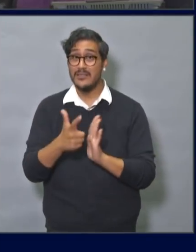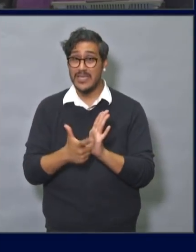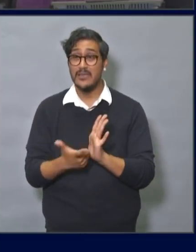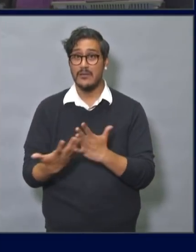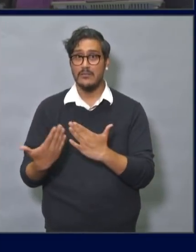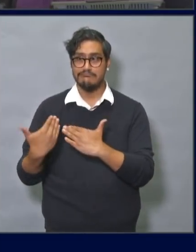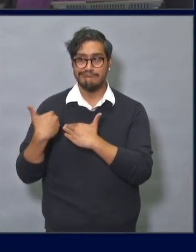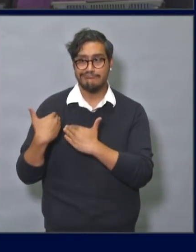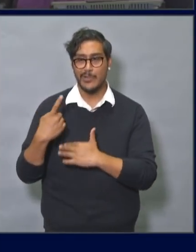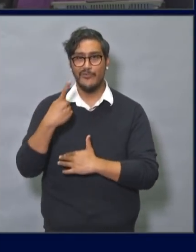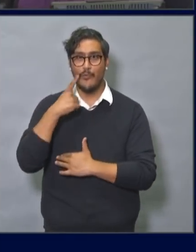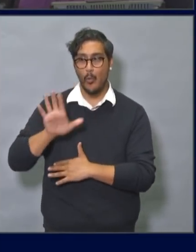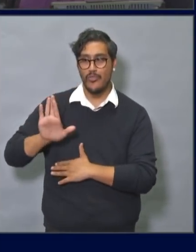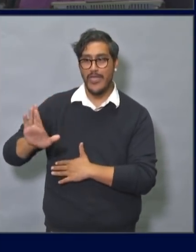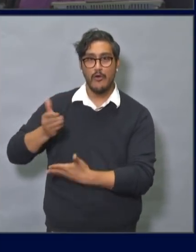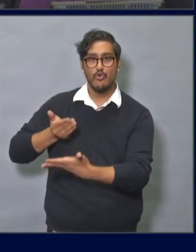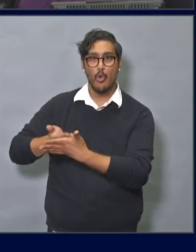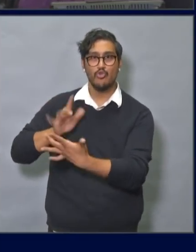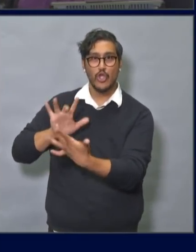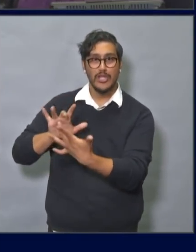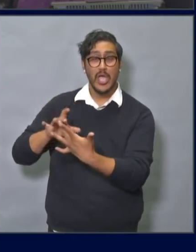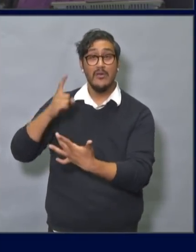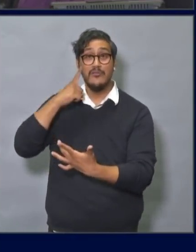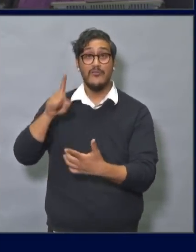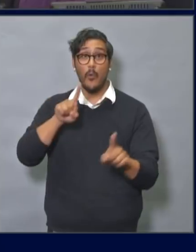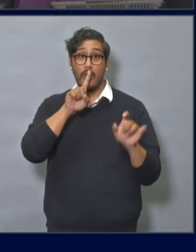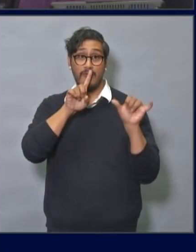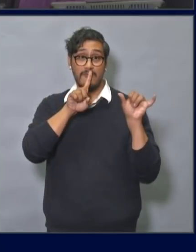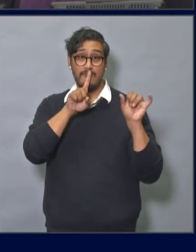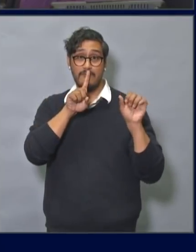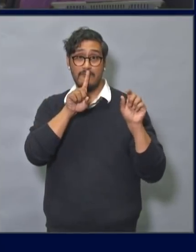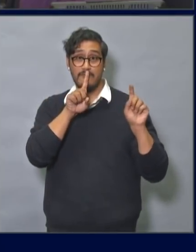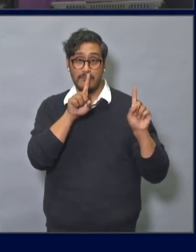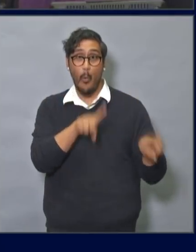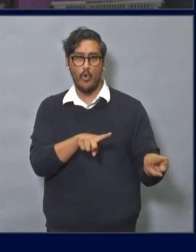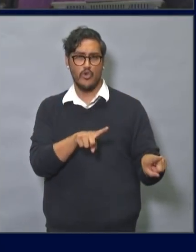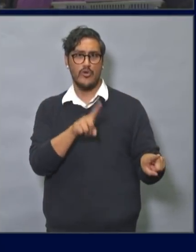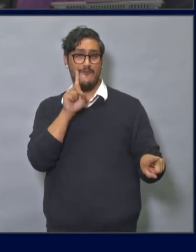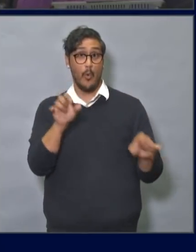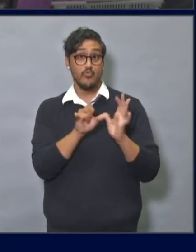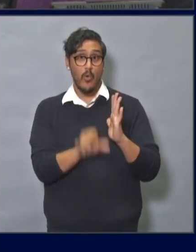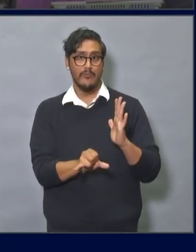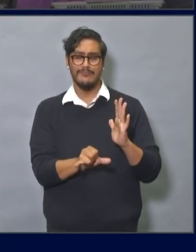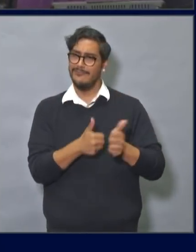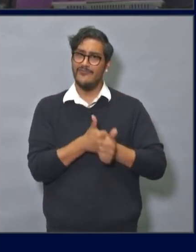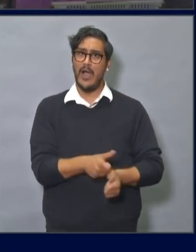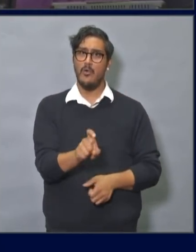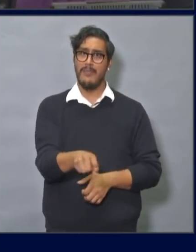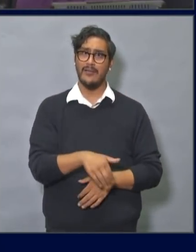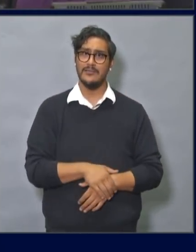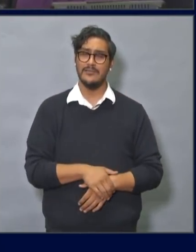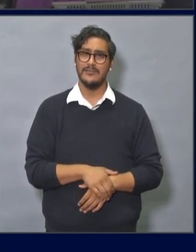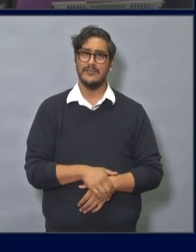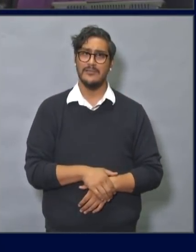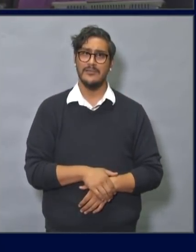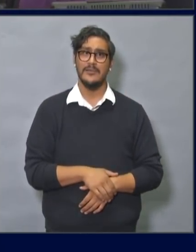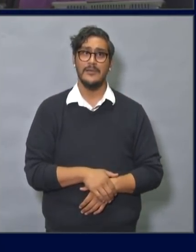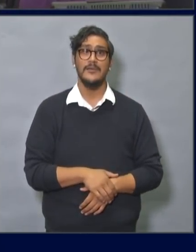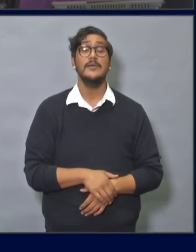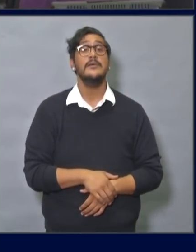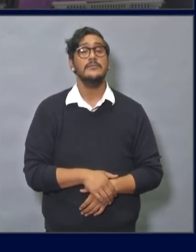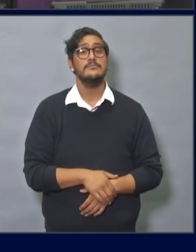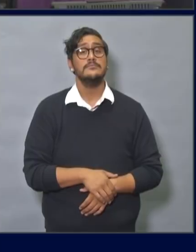de los contactos cercanos de cumplir con la orden de cuarentena. A partir del 13 de julio, los especialistas en